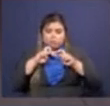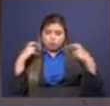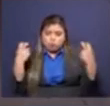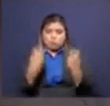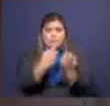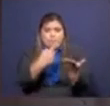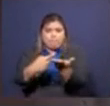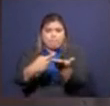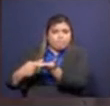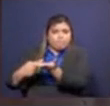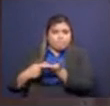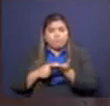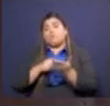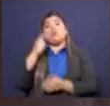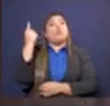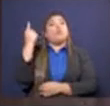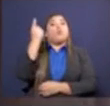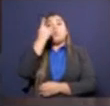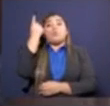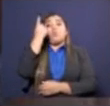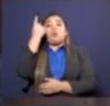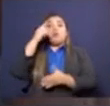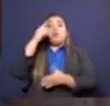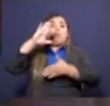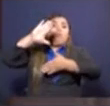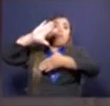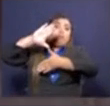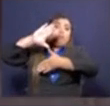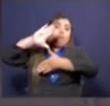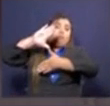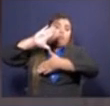y única en el continente,